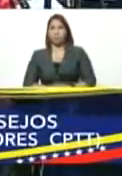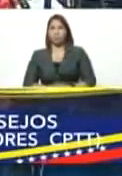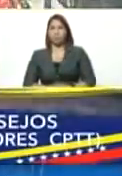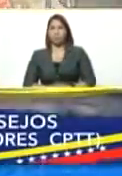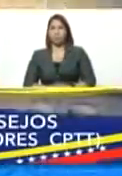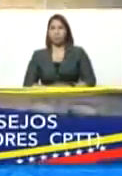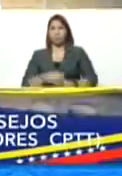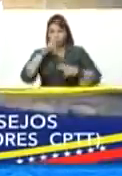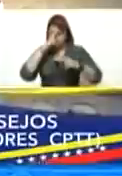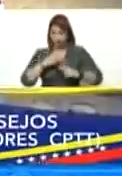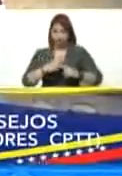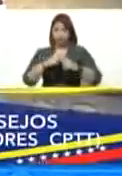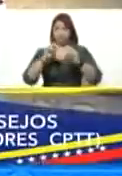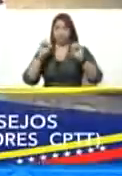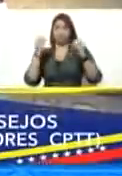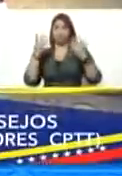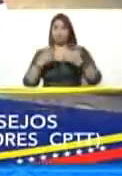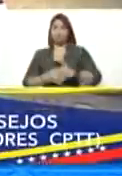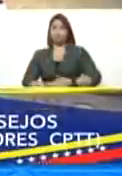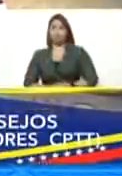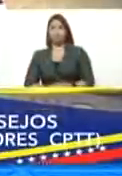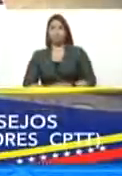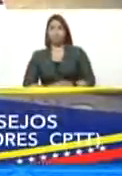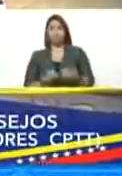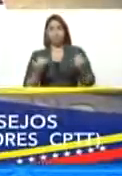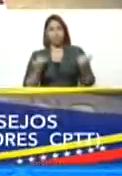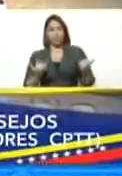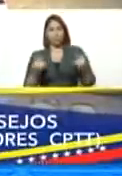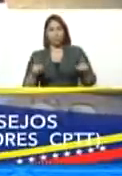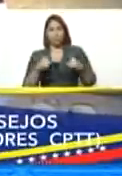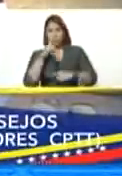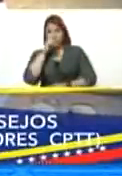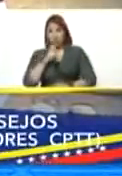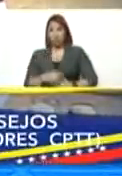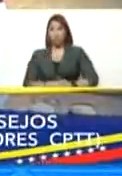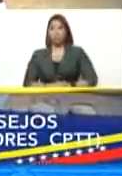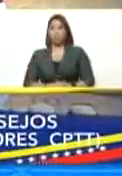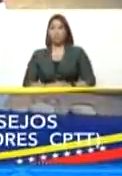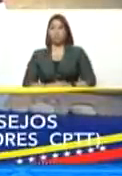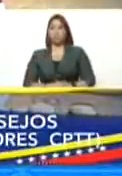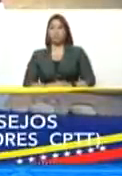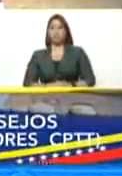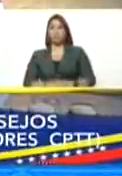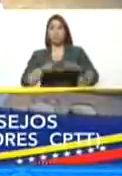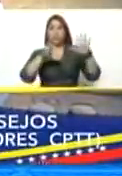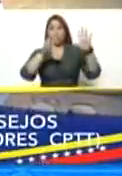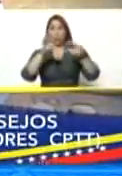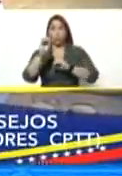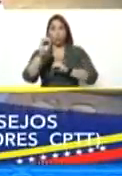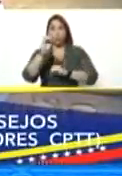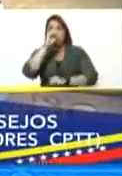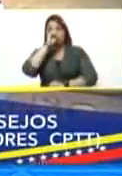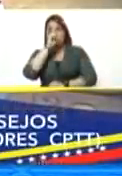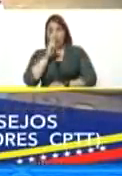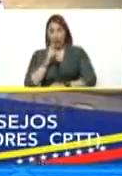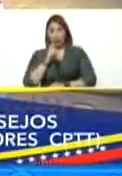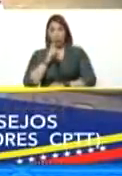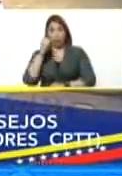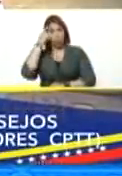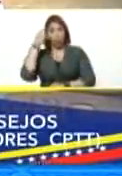Bueno, honor y gloria. Recientemente, cuando cumplió años, 80 años, Alí Primera,